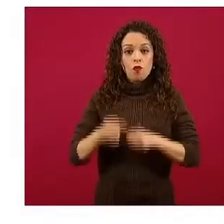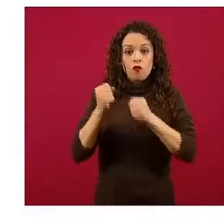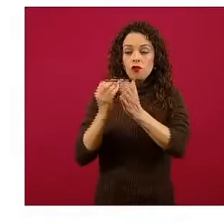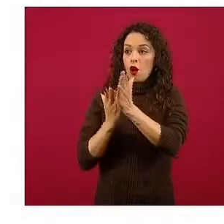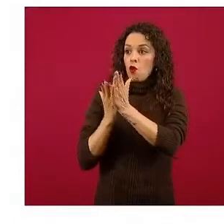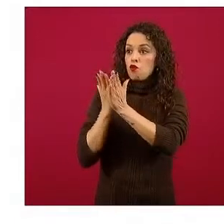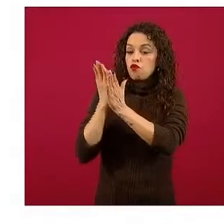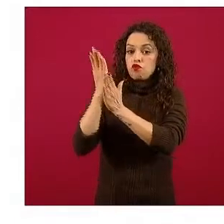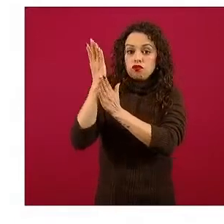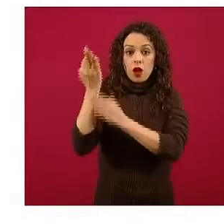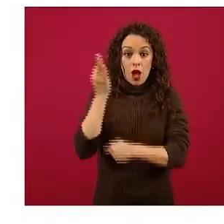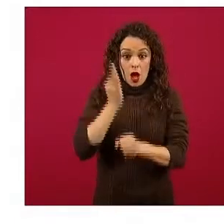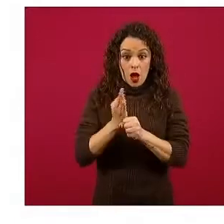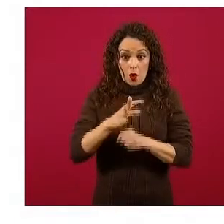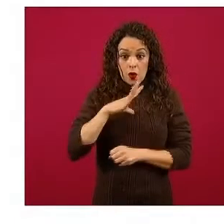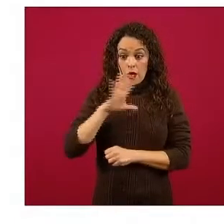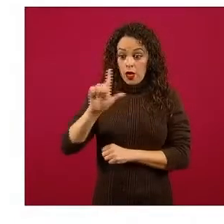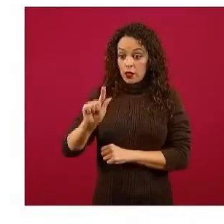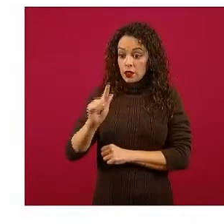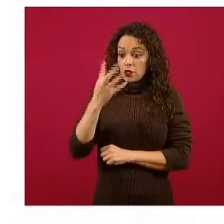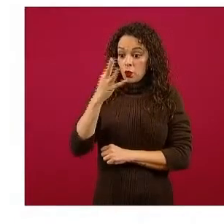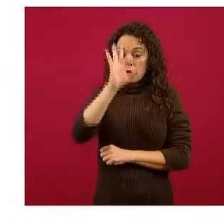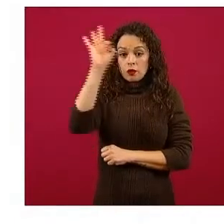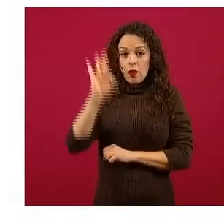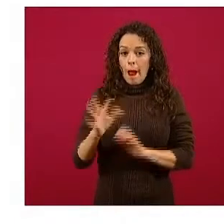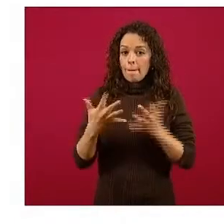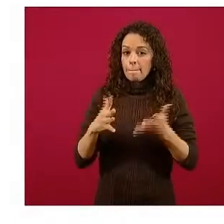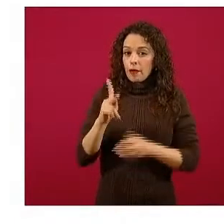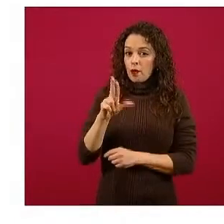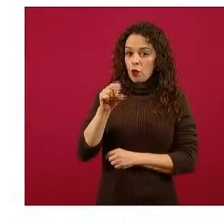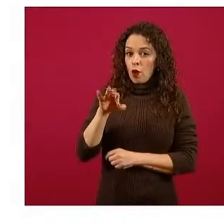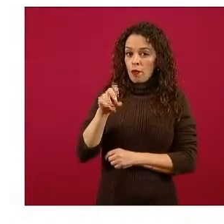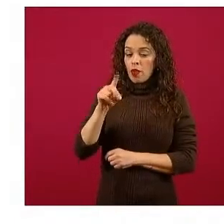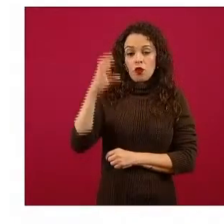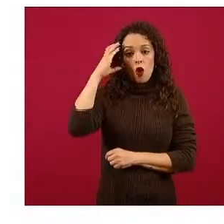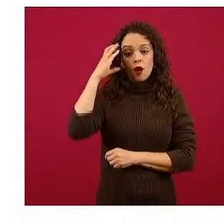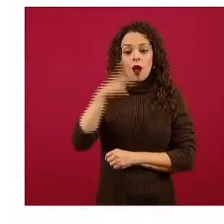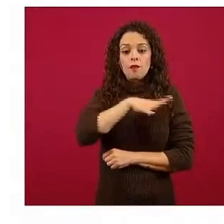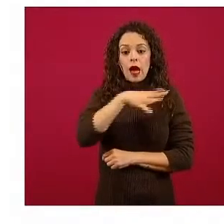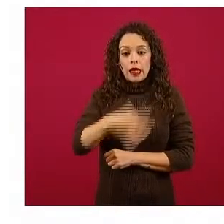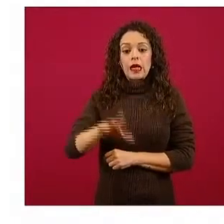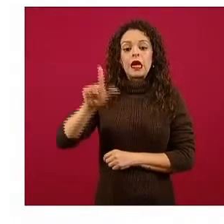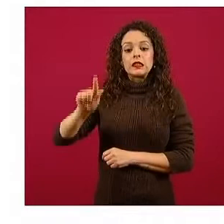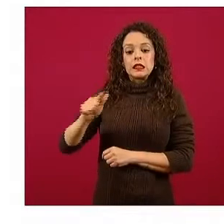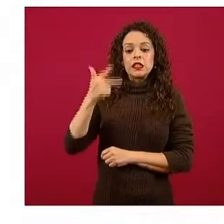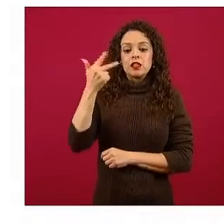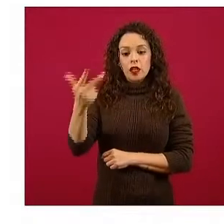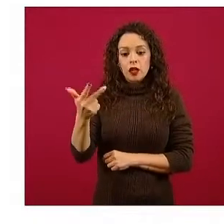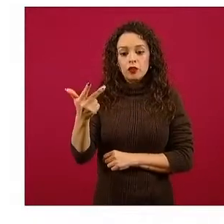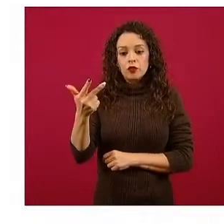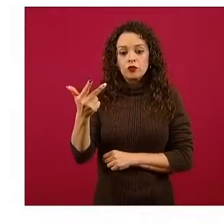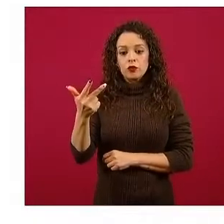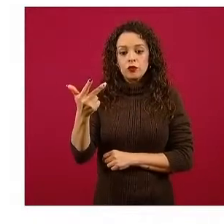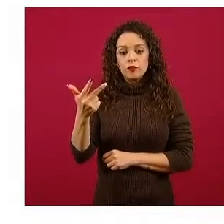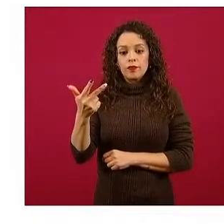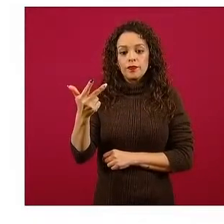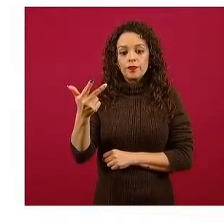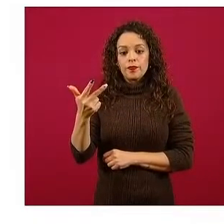momento tenemos 74% de promedio, en camas generales 78% y en camas generales,